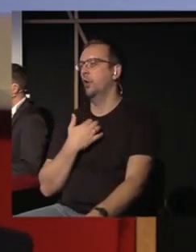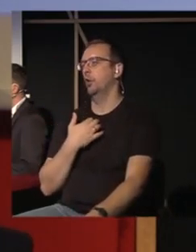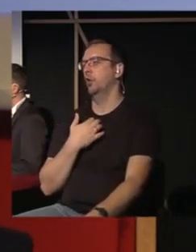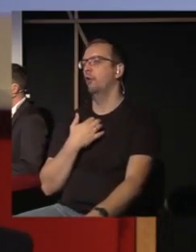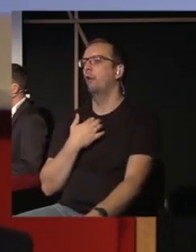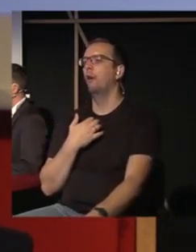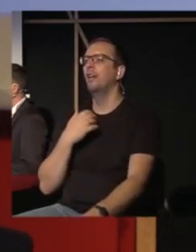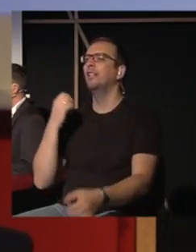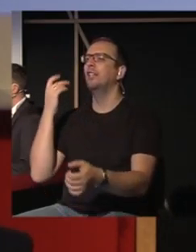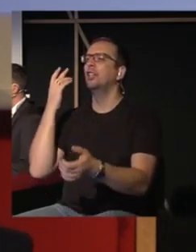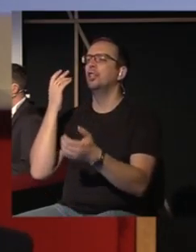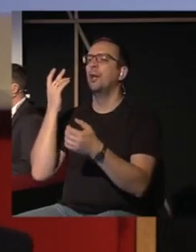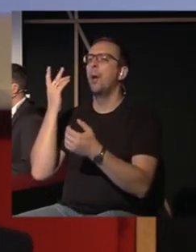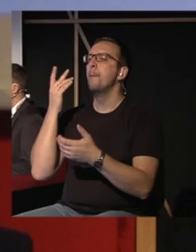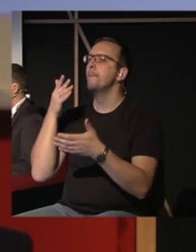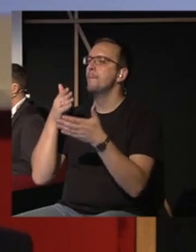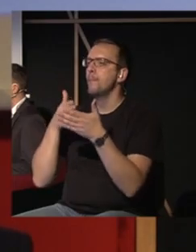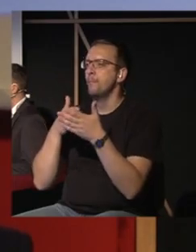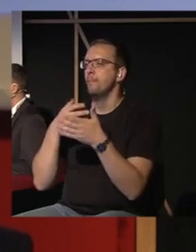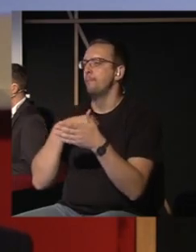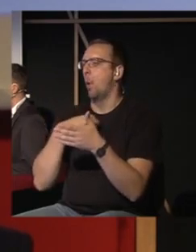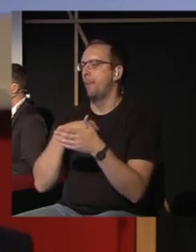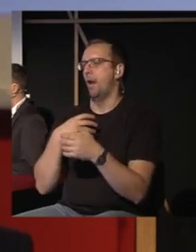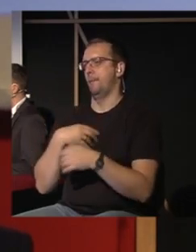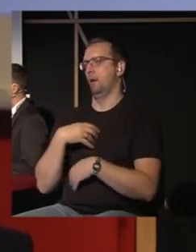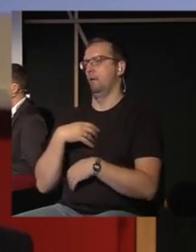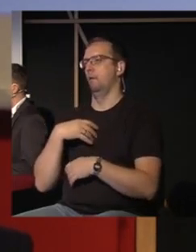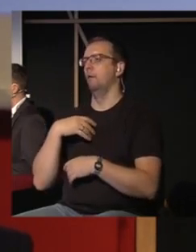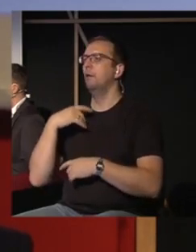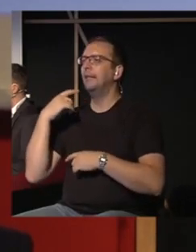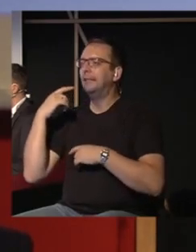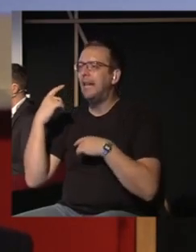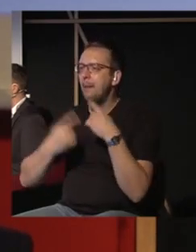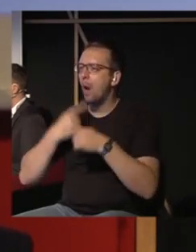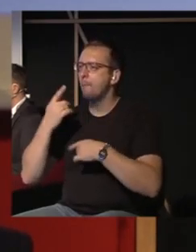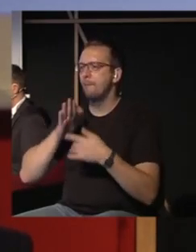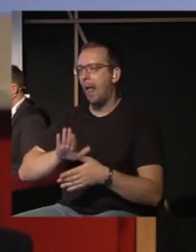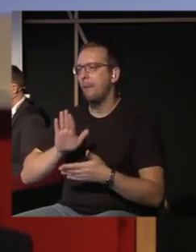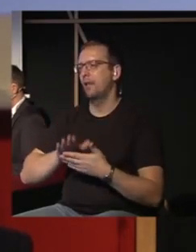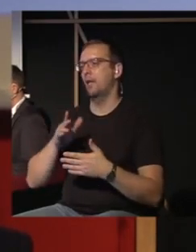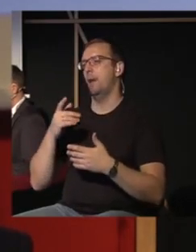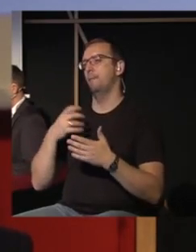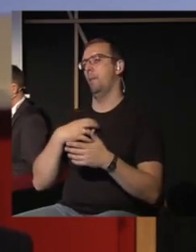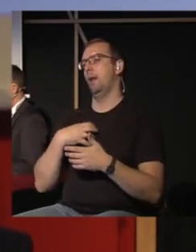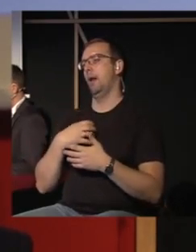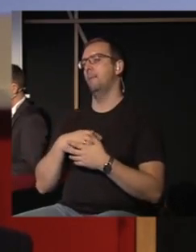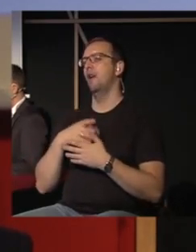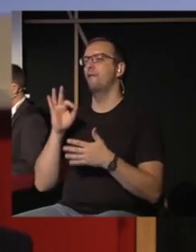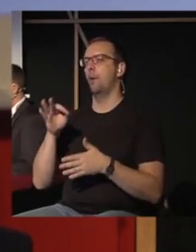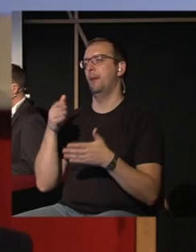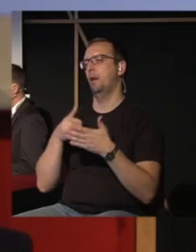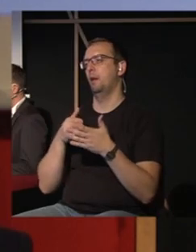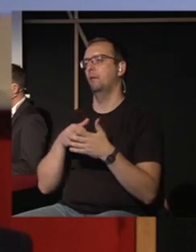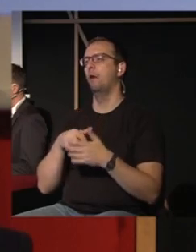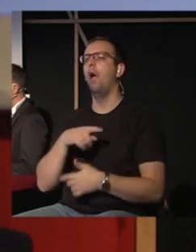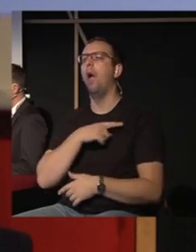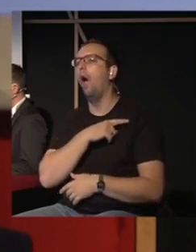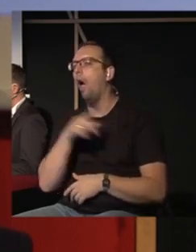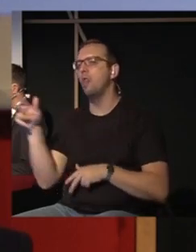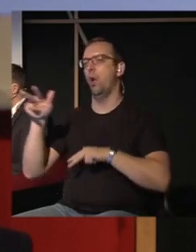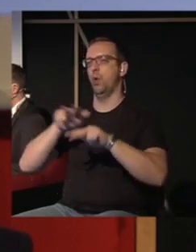puede solucionar si entre todos, entre todas las organizaciones y personas, tanto a nivel nacional como europeo,